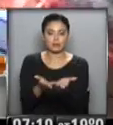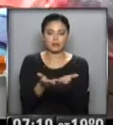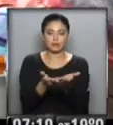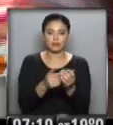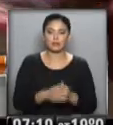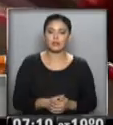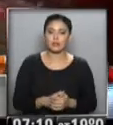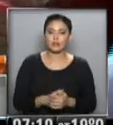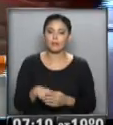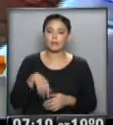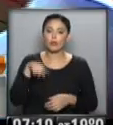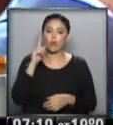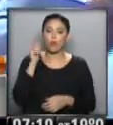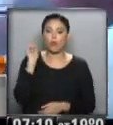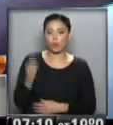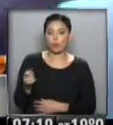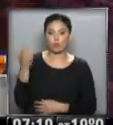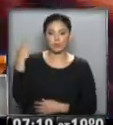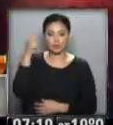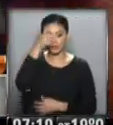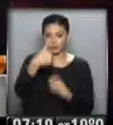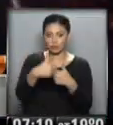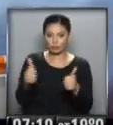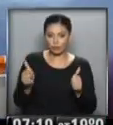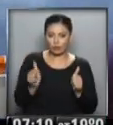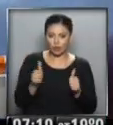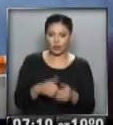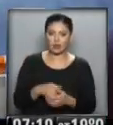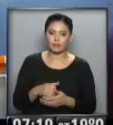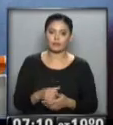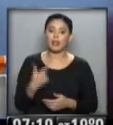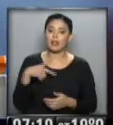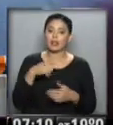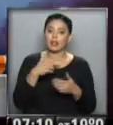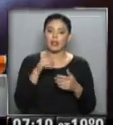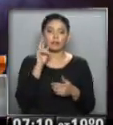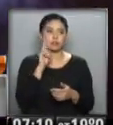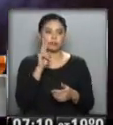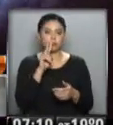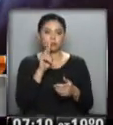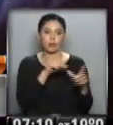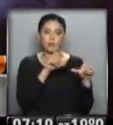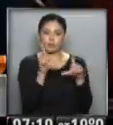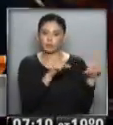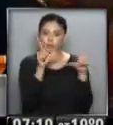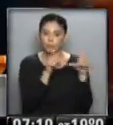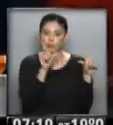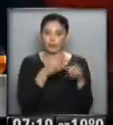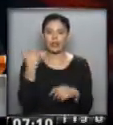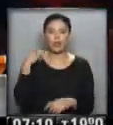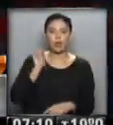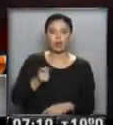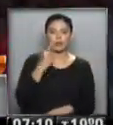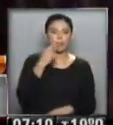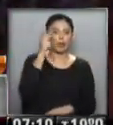otros por Quien fuera uno de los jueces del tribunal León arslanián el archivo audiovisual del juicio que fue realizado entre